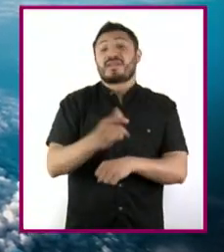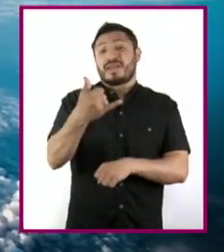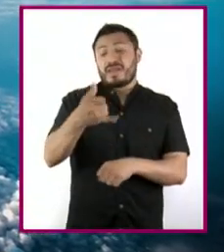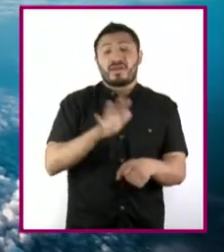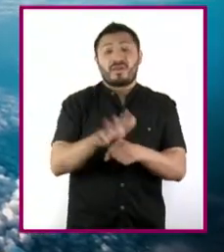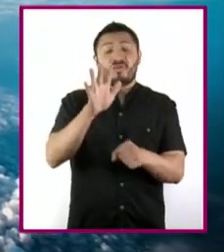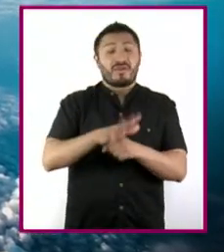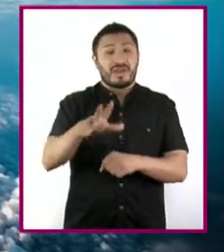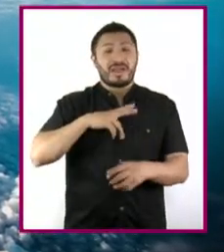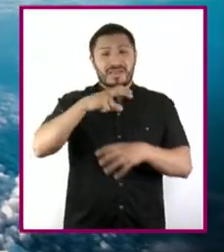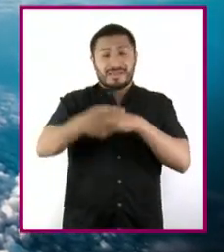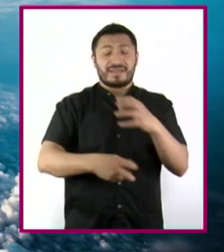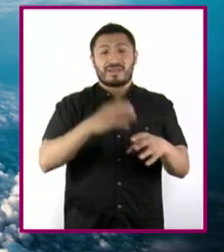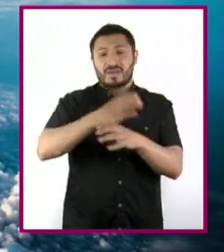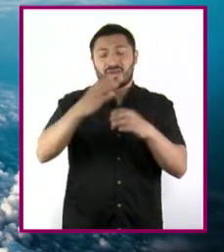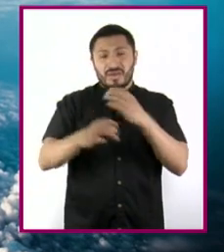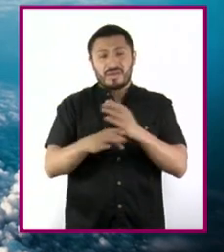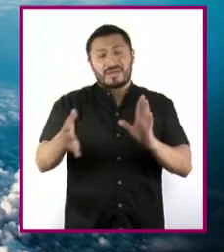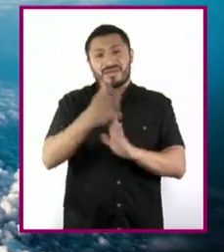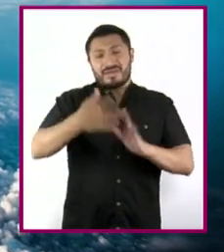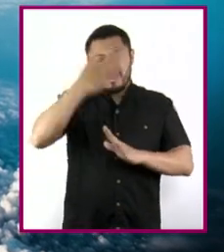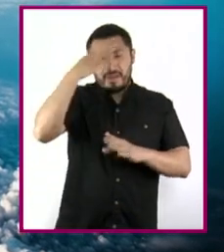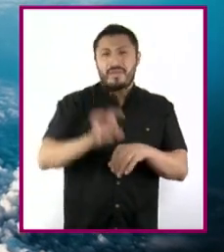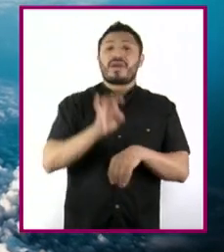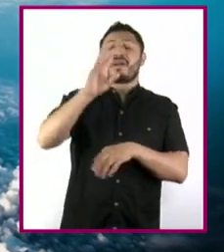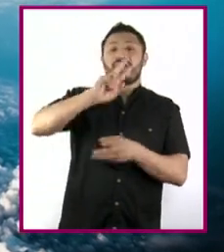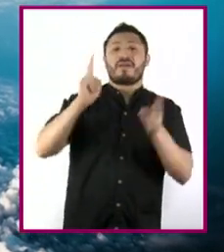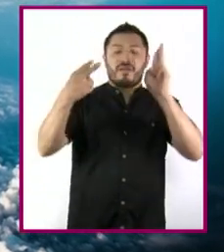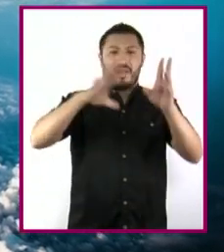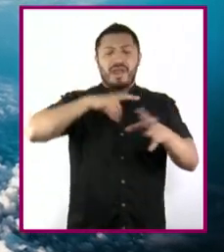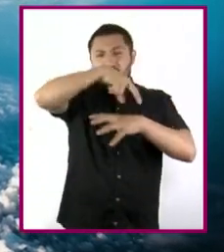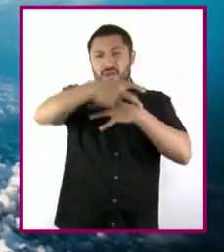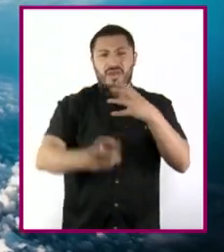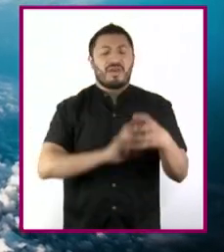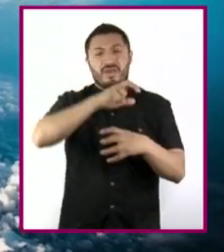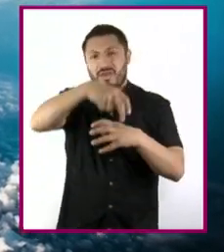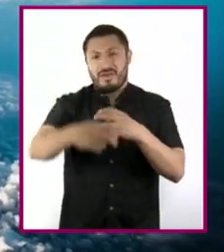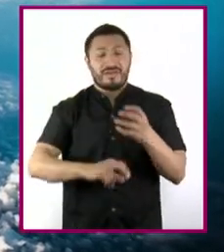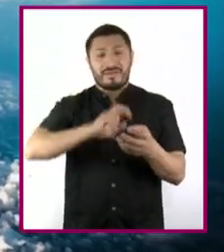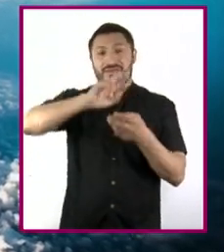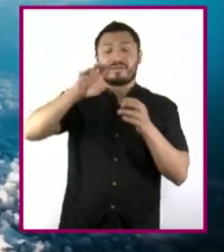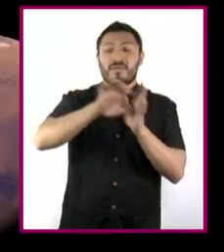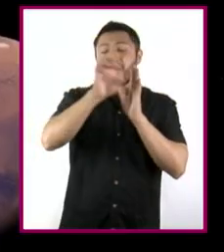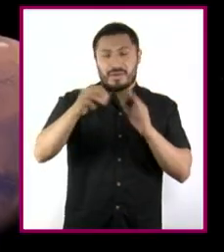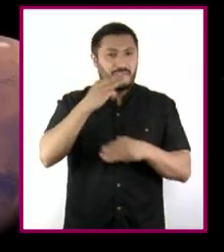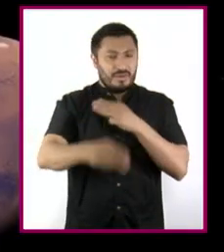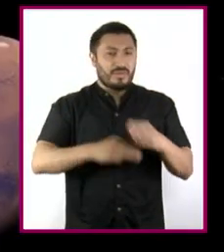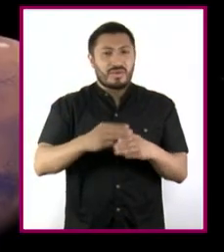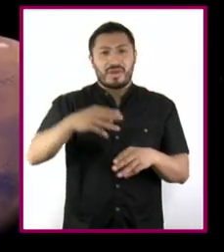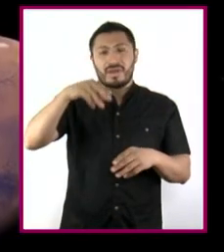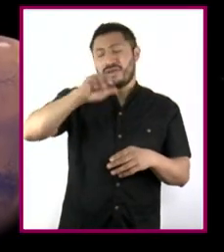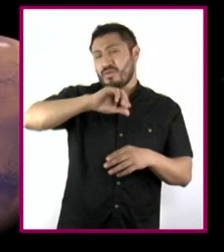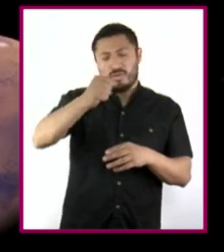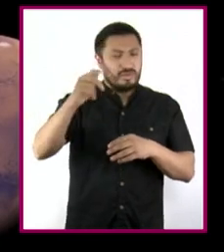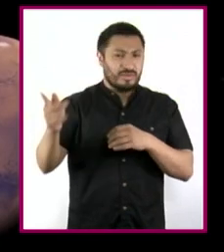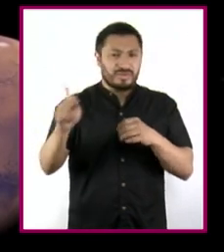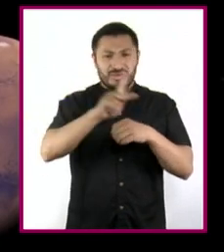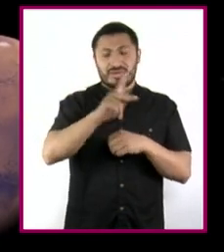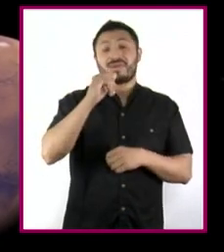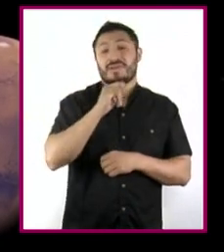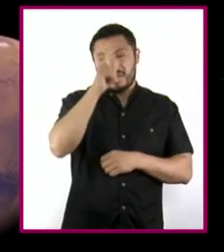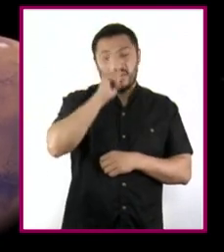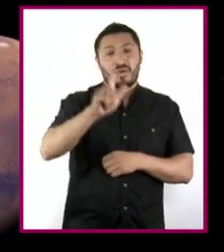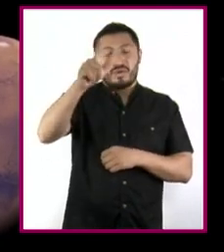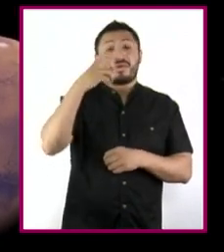existen? Los satélites son objetos construidos para ser enviados al espacio y orbitar alrededor de otros cuerpos celestes como la Tierra, Marte o la Luna. Estos